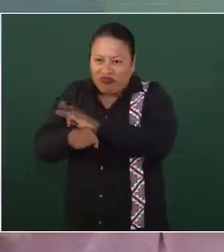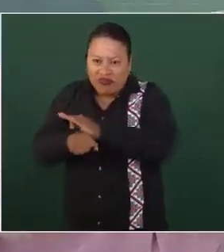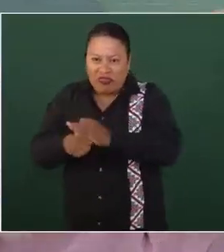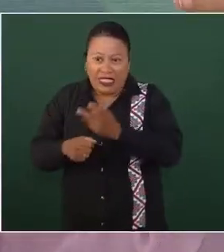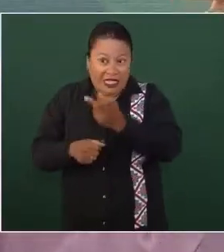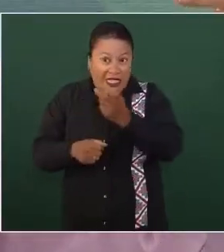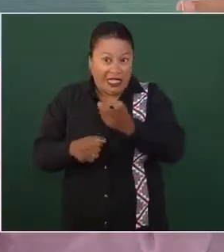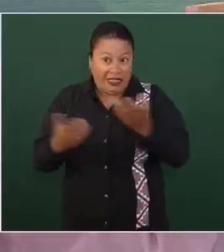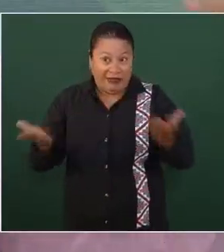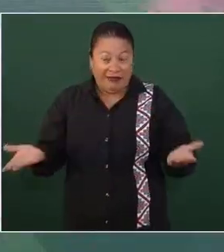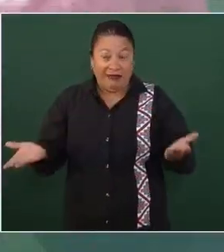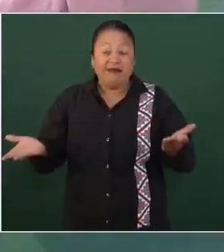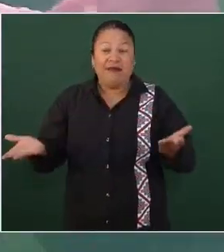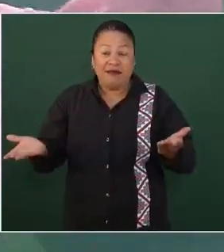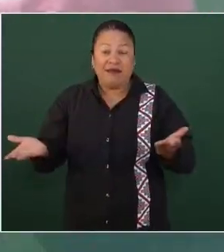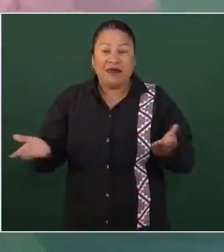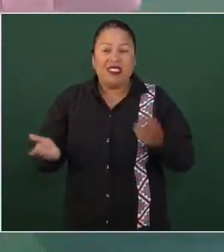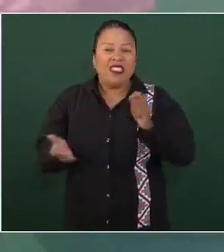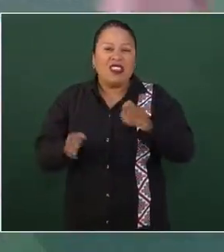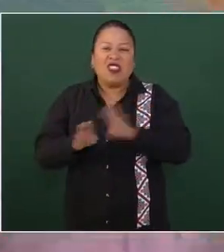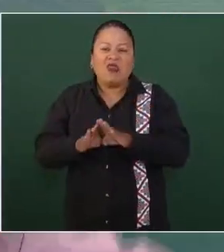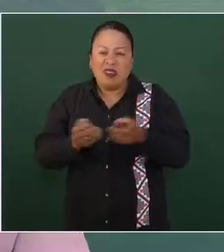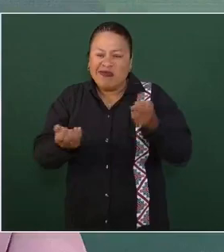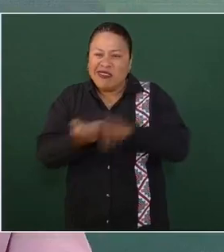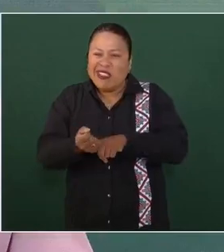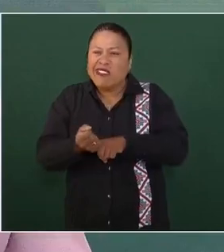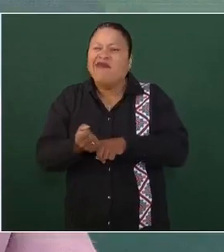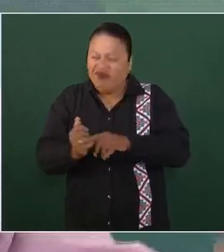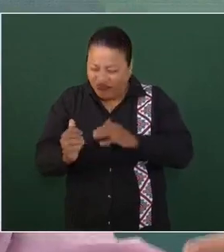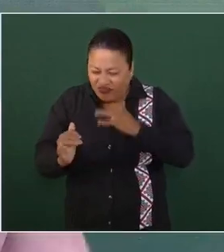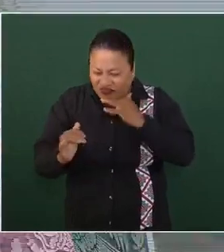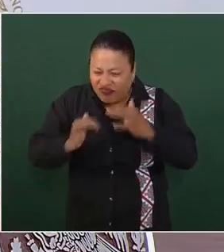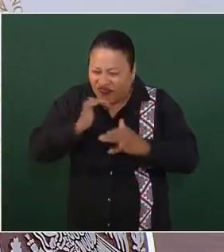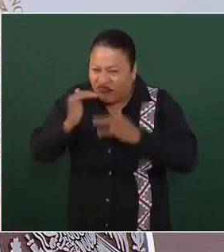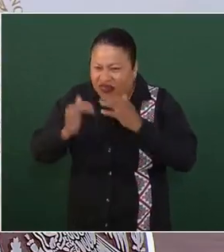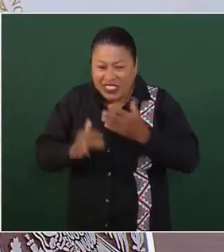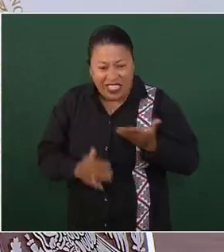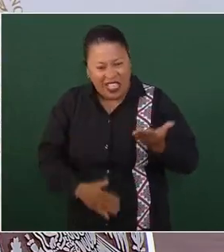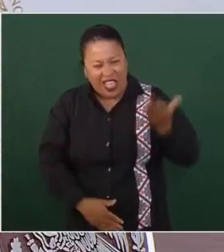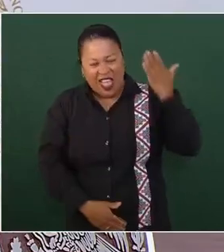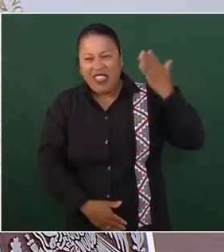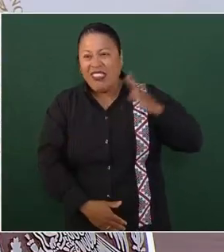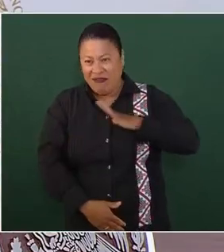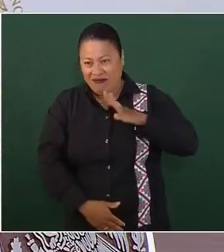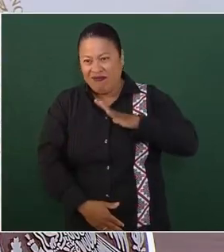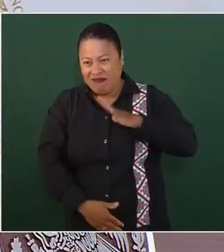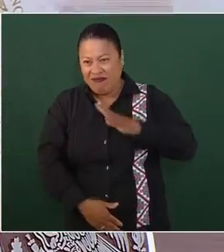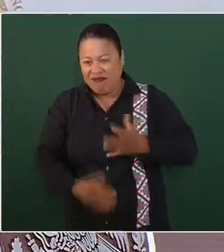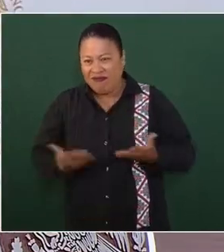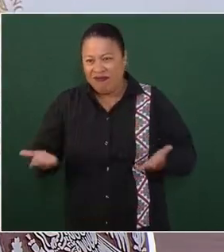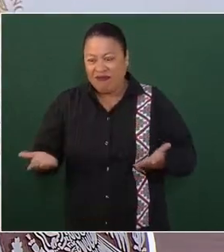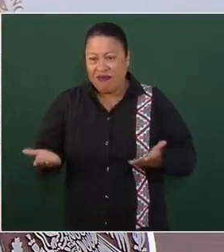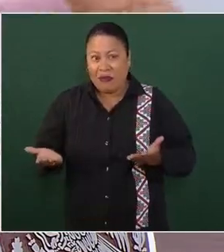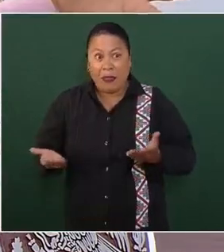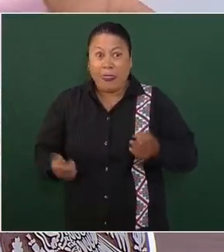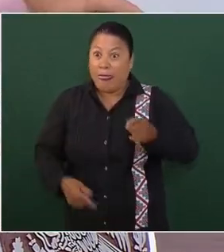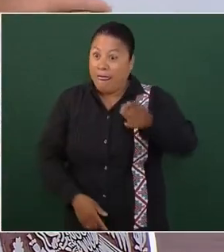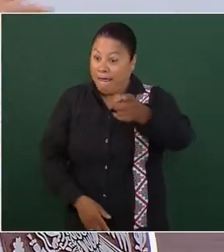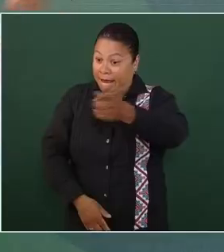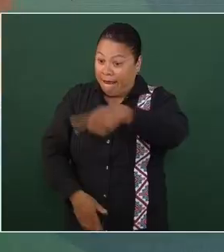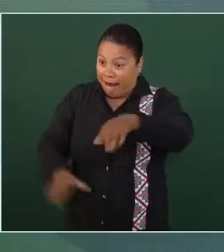del régimen corrupto que imperaban porque ellos